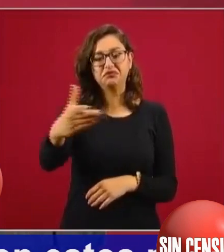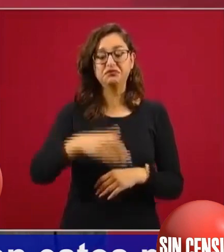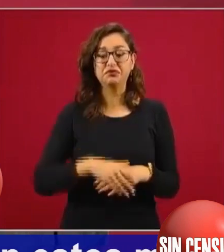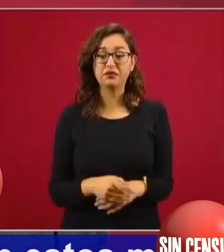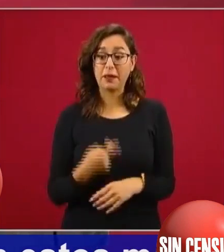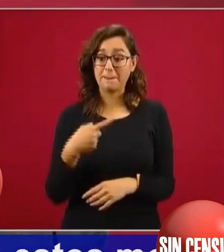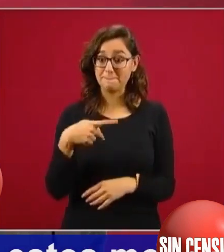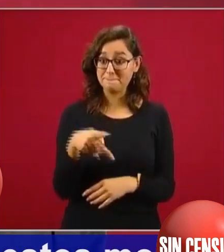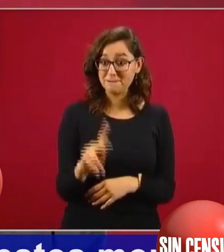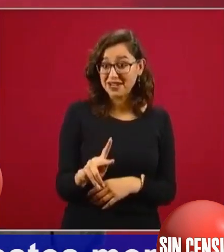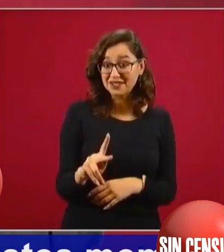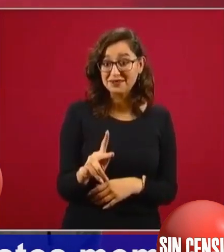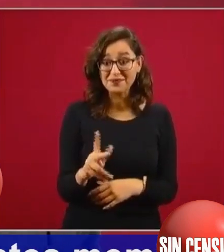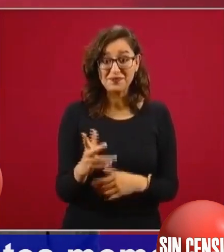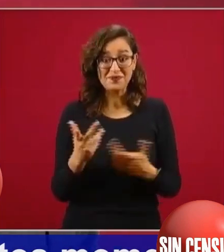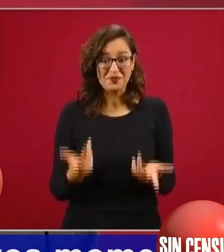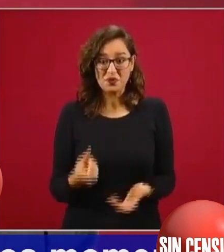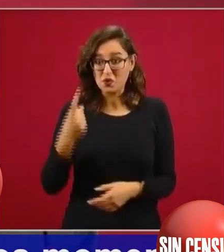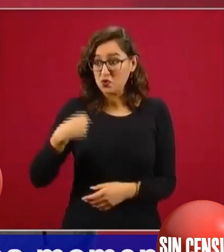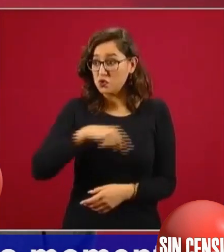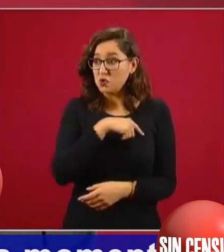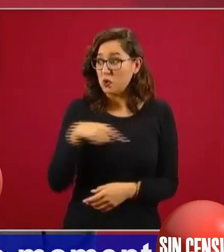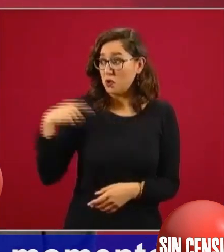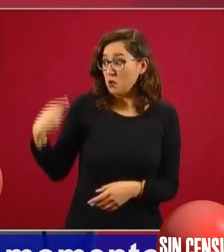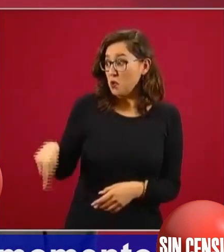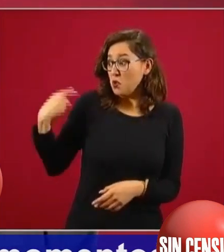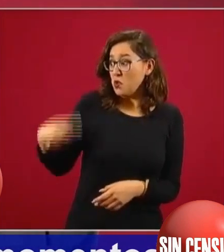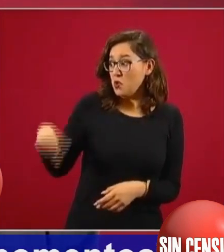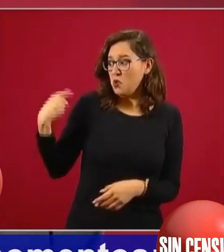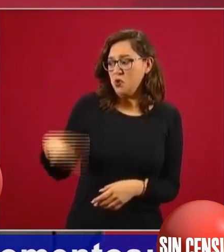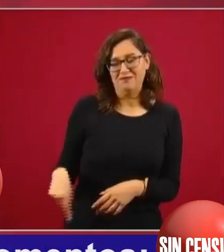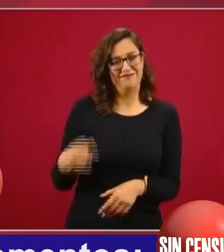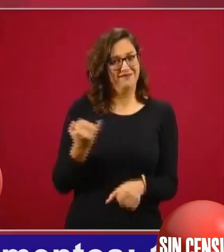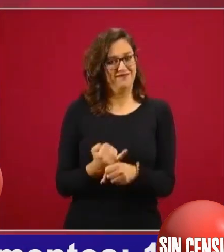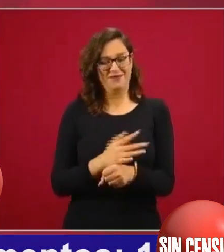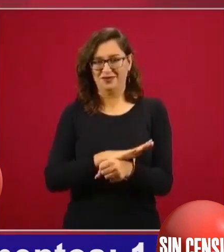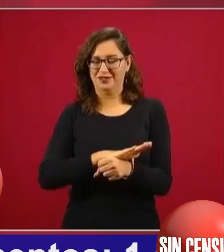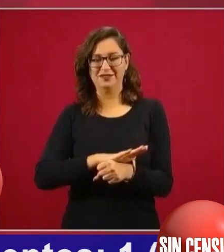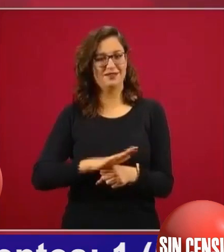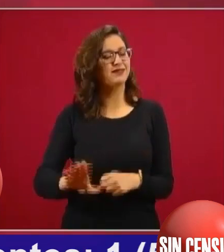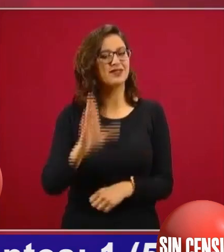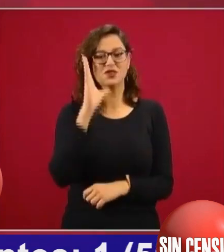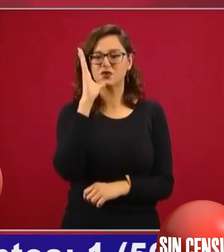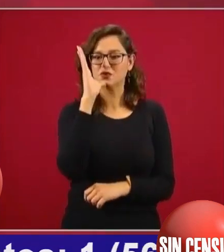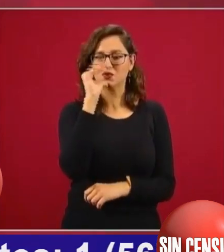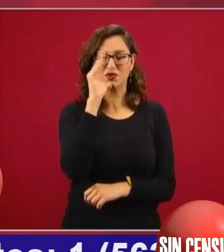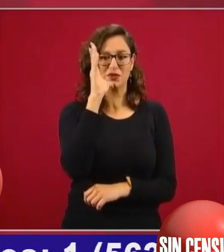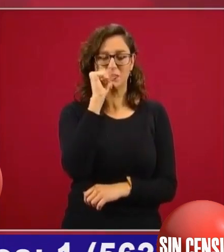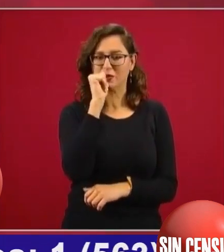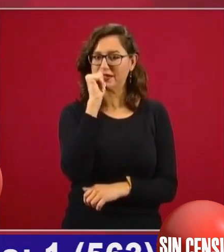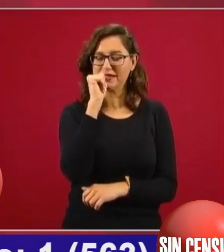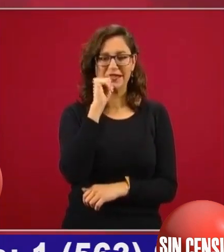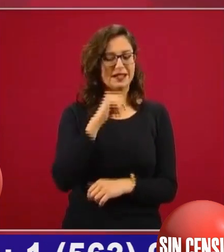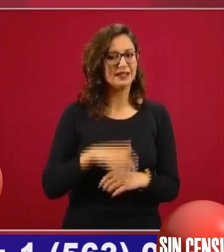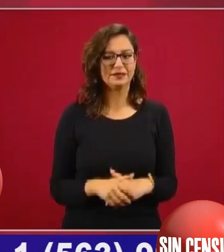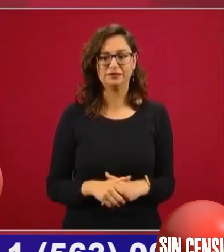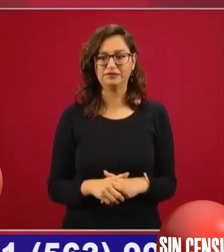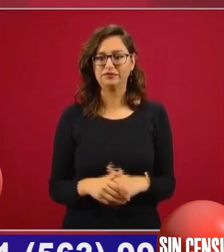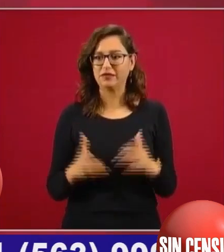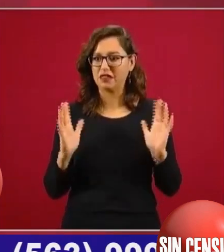pero no podemos seguir con la misma receta que una y otra vez fracasó.